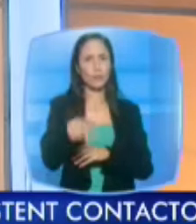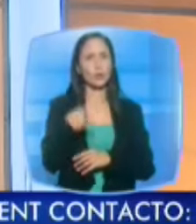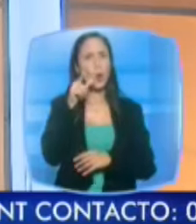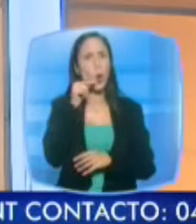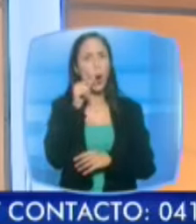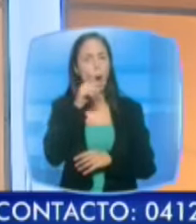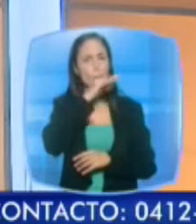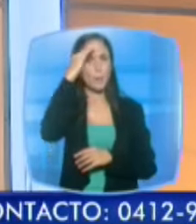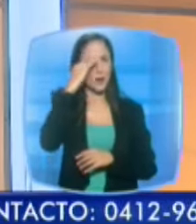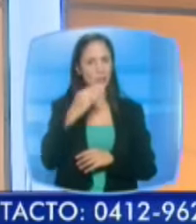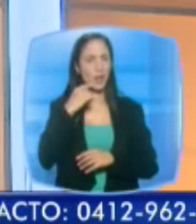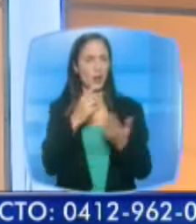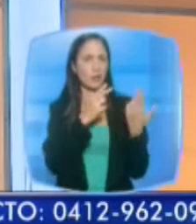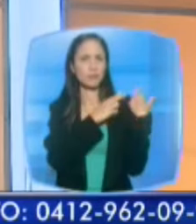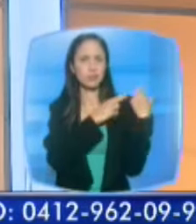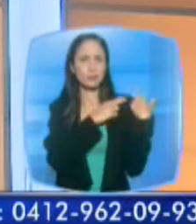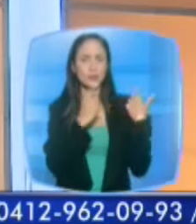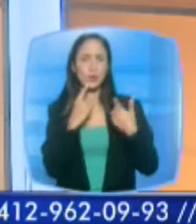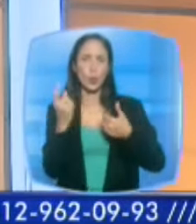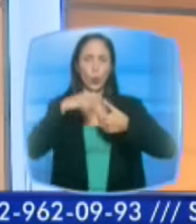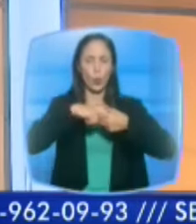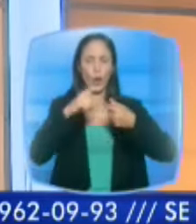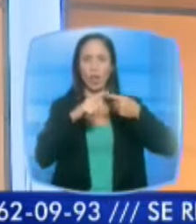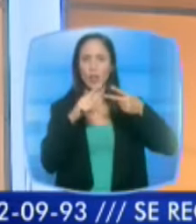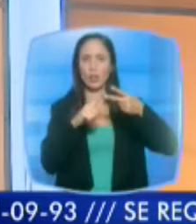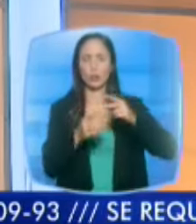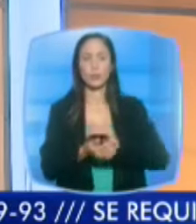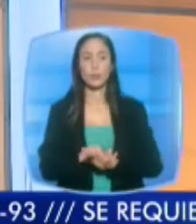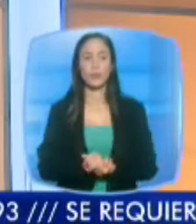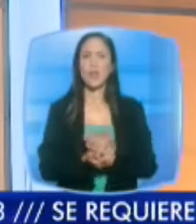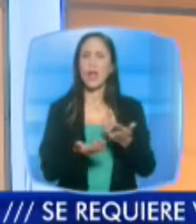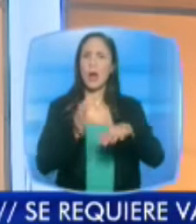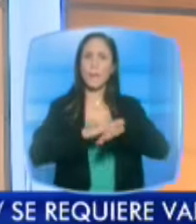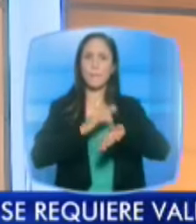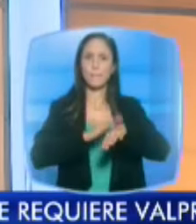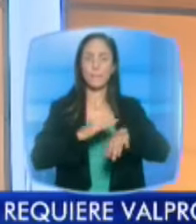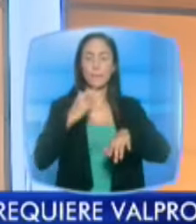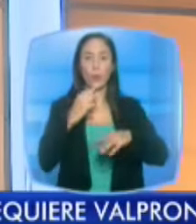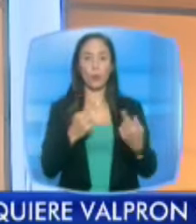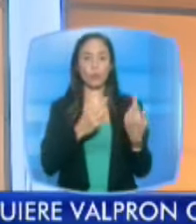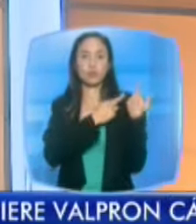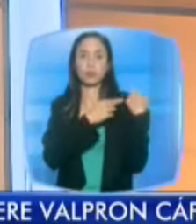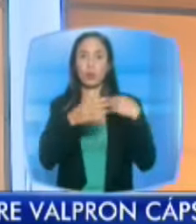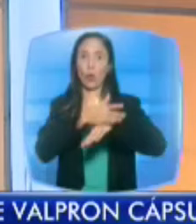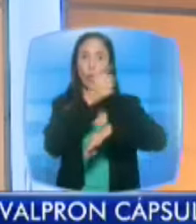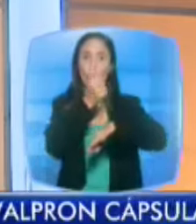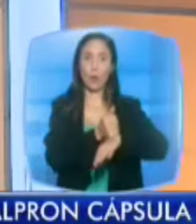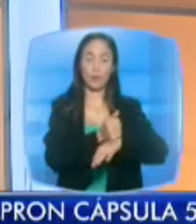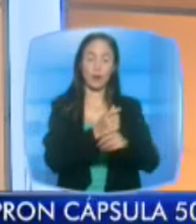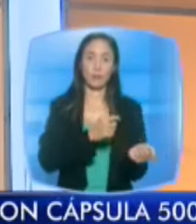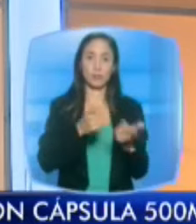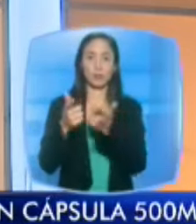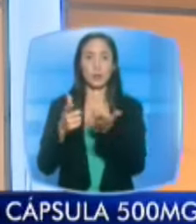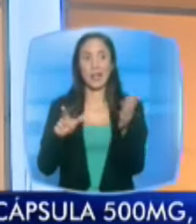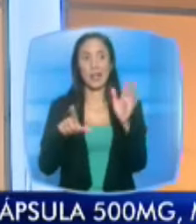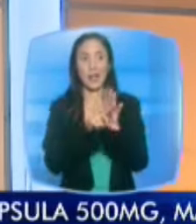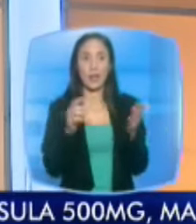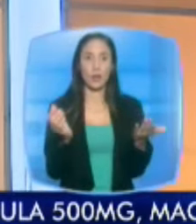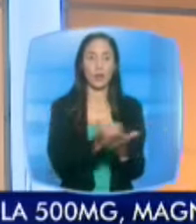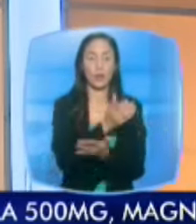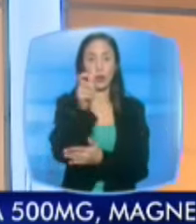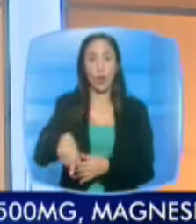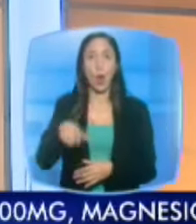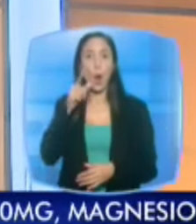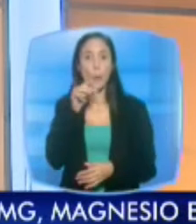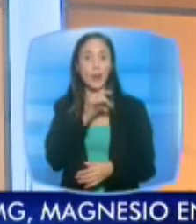de la Guardia Nacional Luis Peraza y Manuel Ulacio. Esto por su presunta responsabilidad en el traslado ilegal de un ciudadano